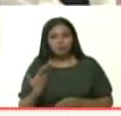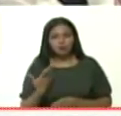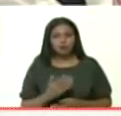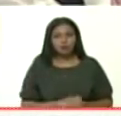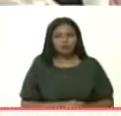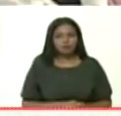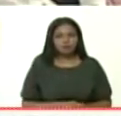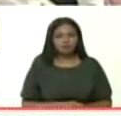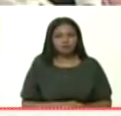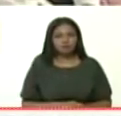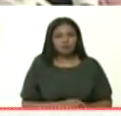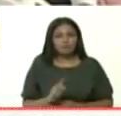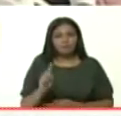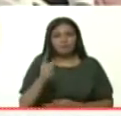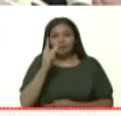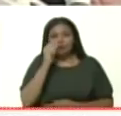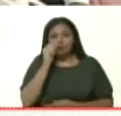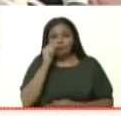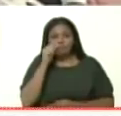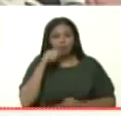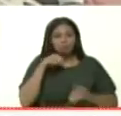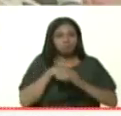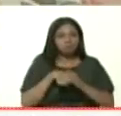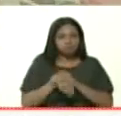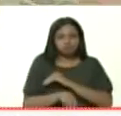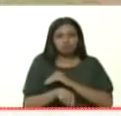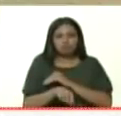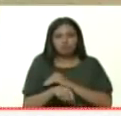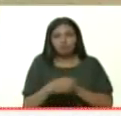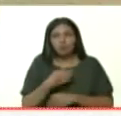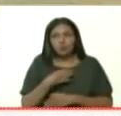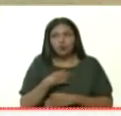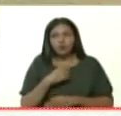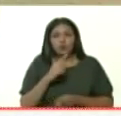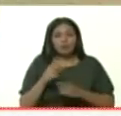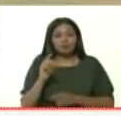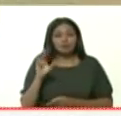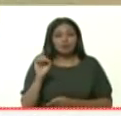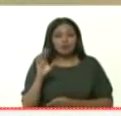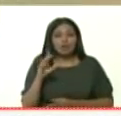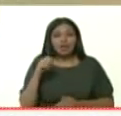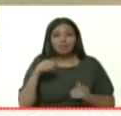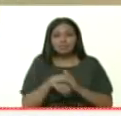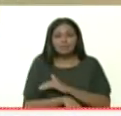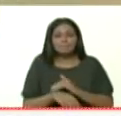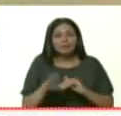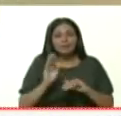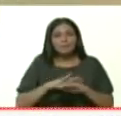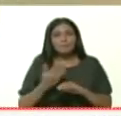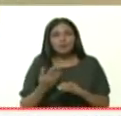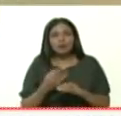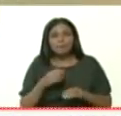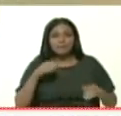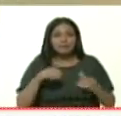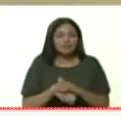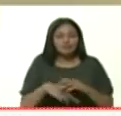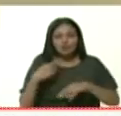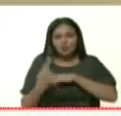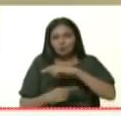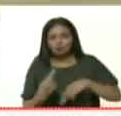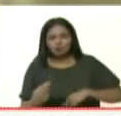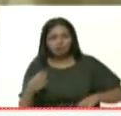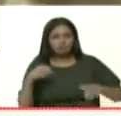No he visto al primer hombre parir, aunque a veces yo ando con dolores de parto, pero pariendo revolución,